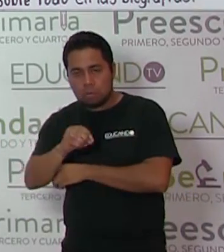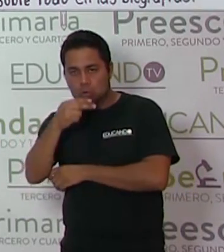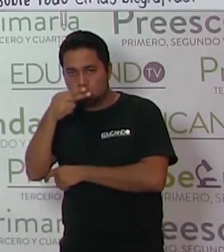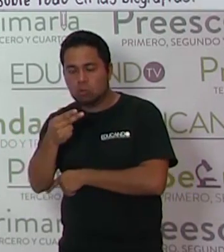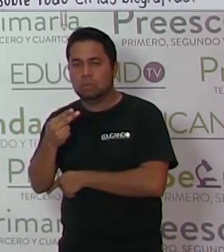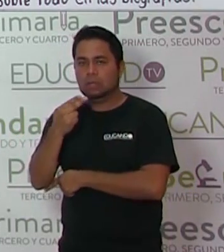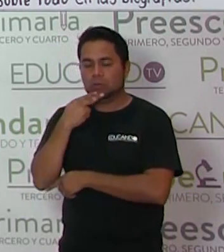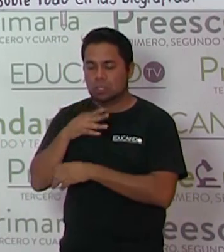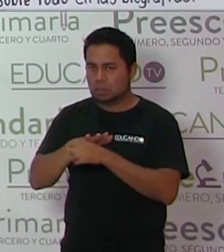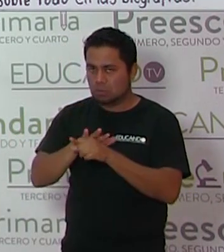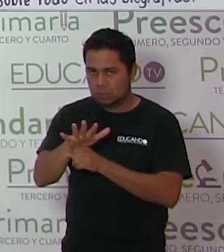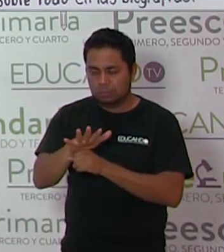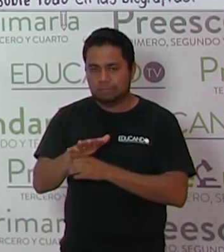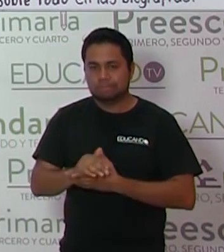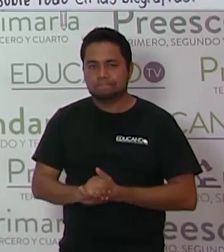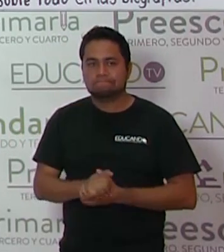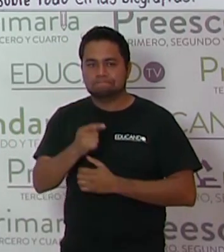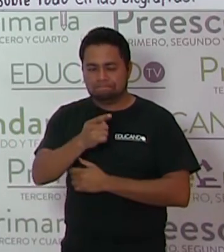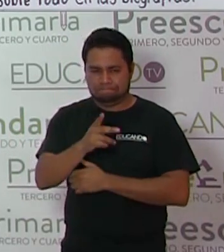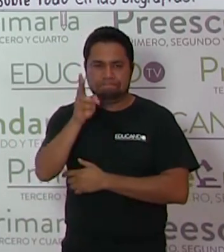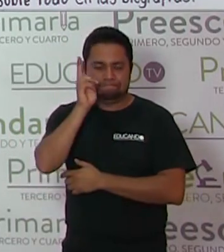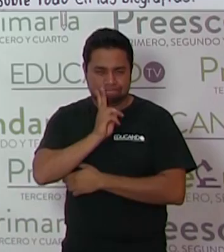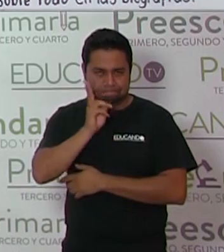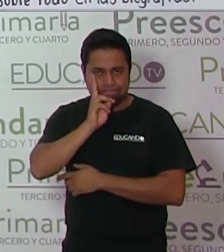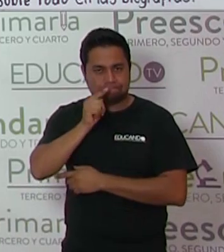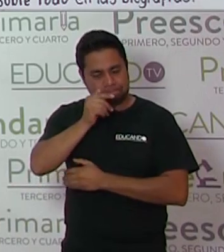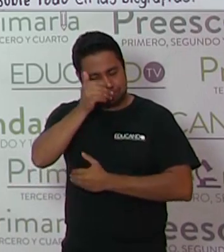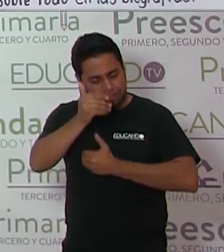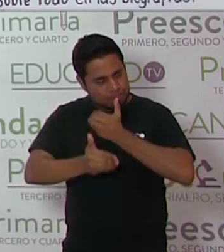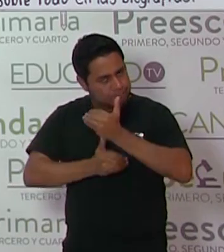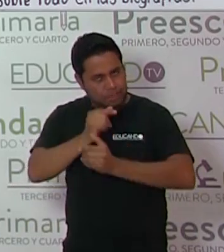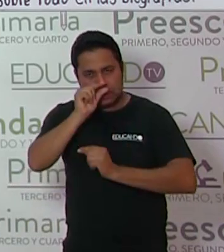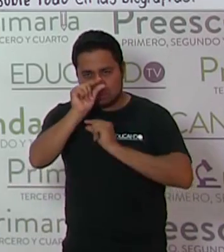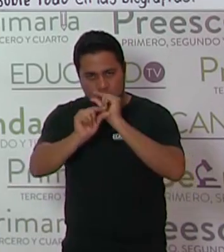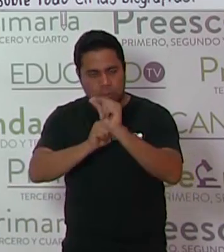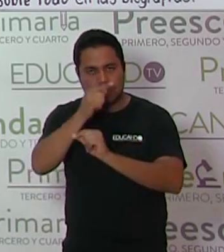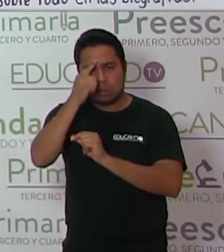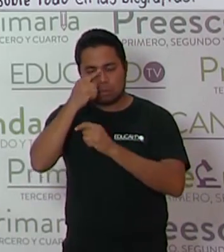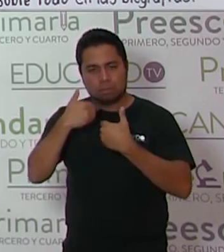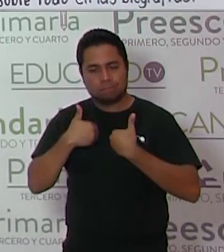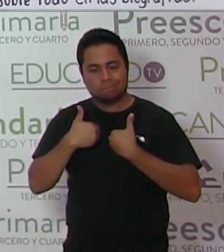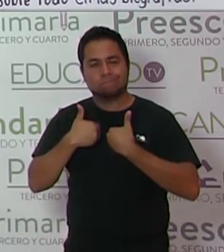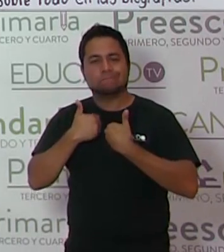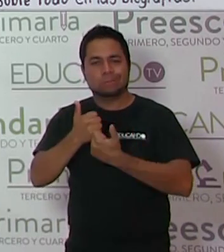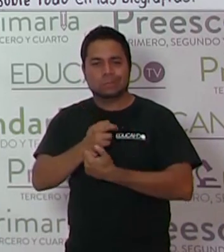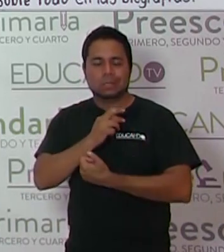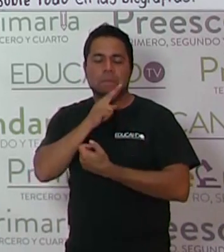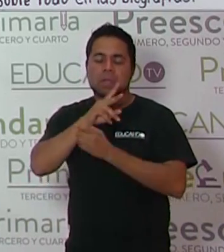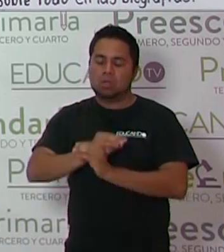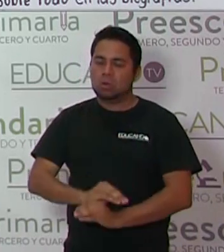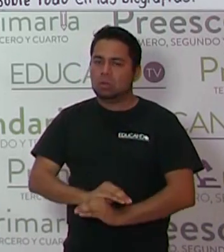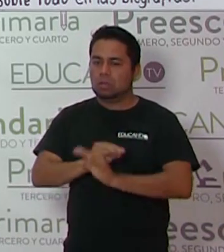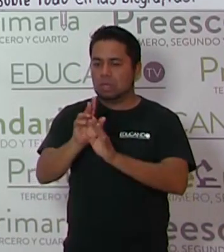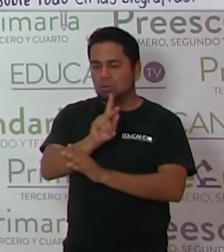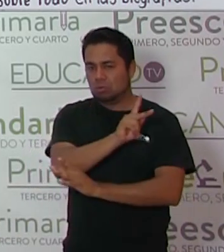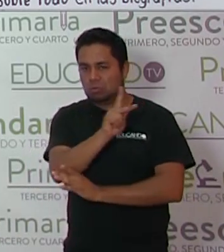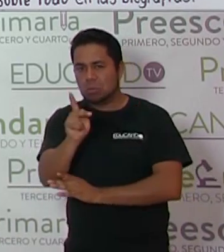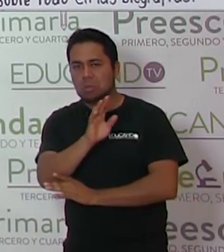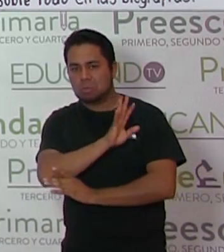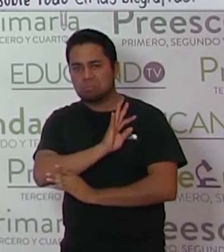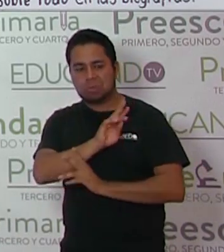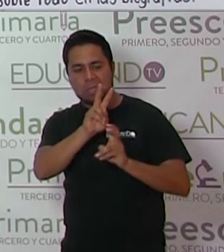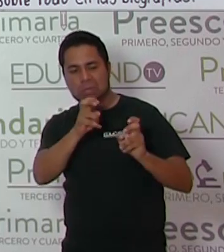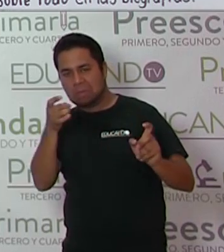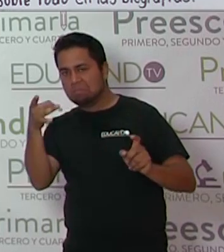está utilizando. Vamos a hacerlo poco a poco para que nos quede a todos bien